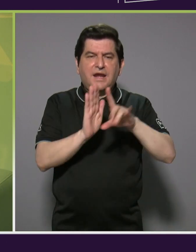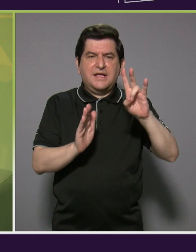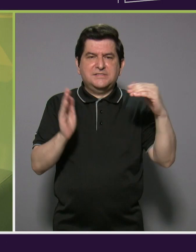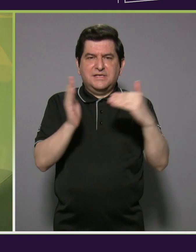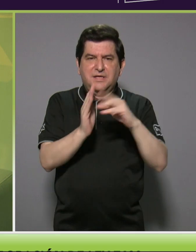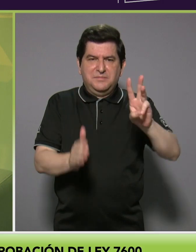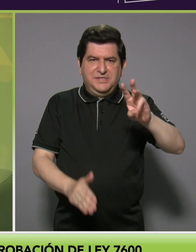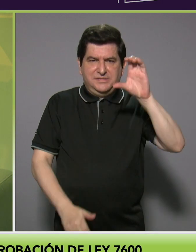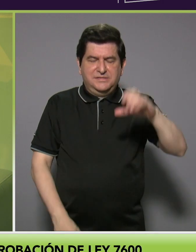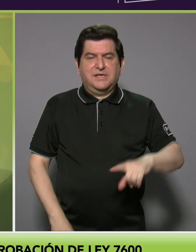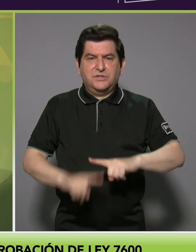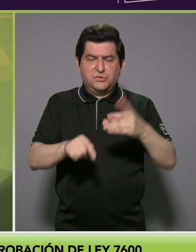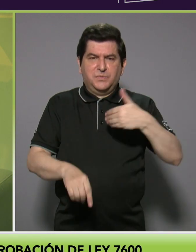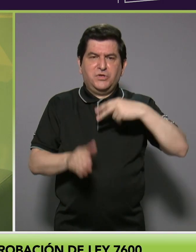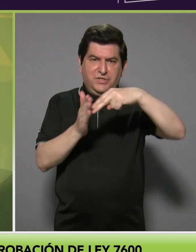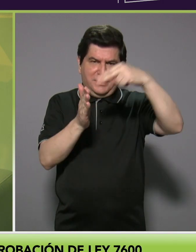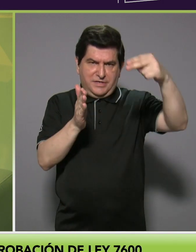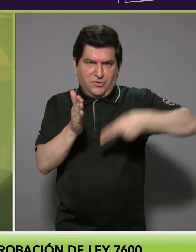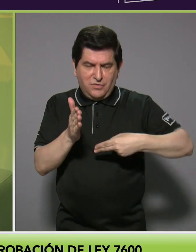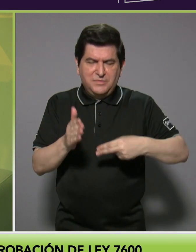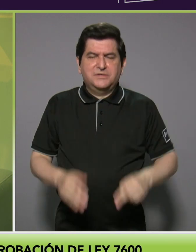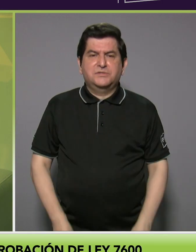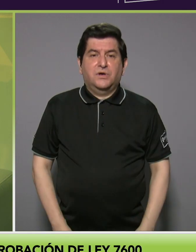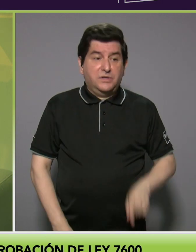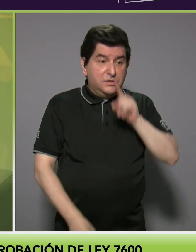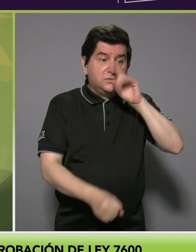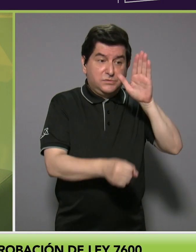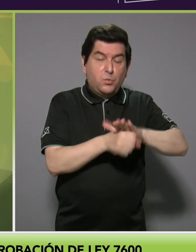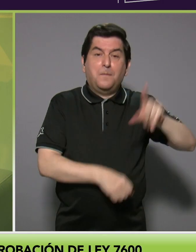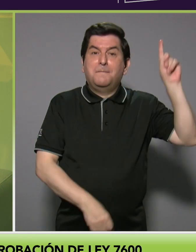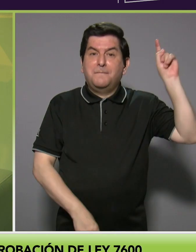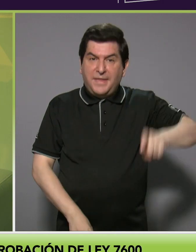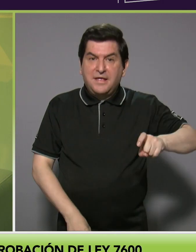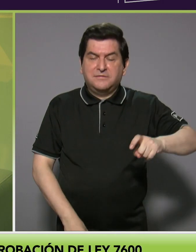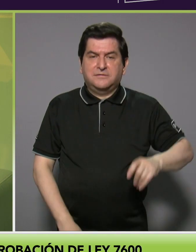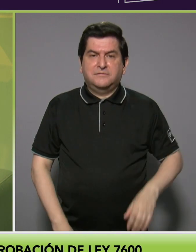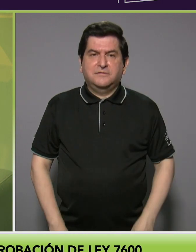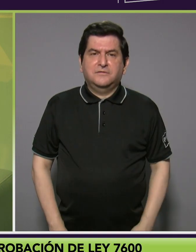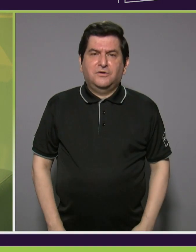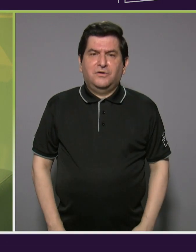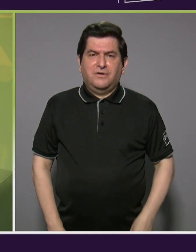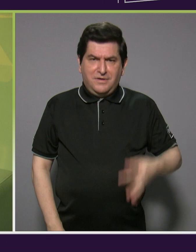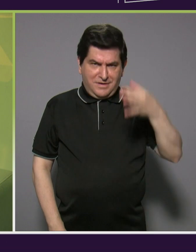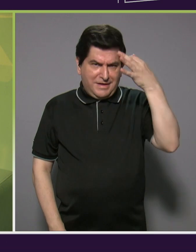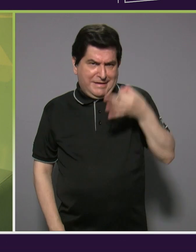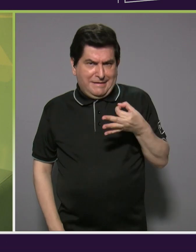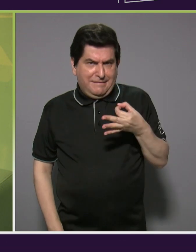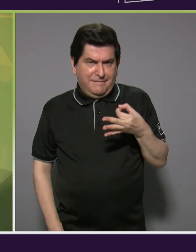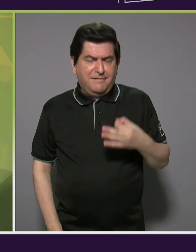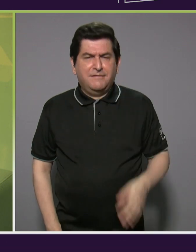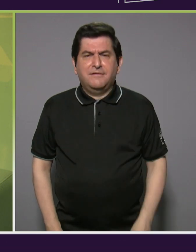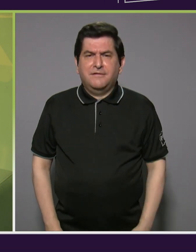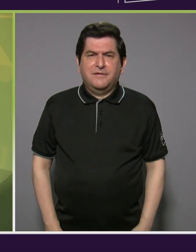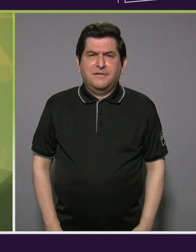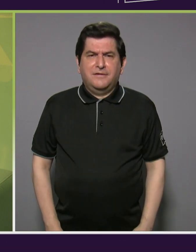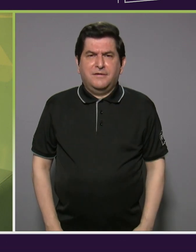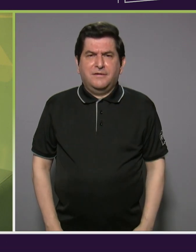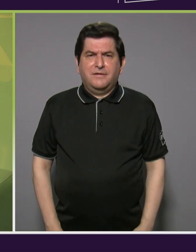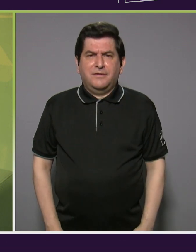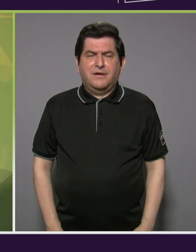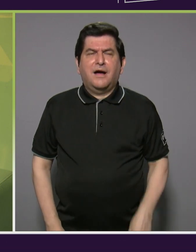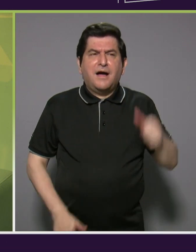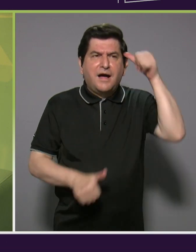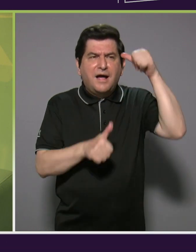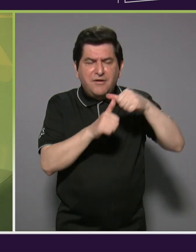pero tenemos convenciones que cumplir y creo que cuando se cumplen los aniversarios de